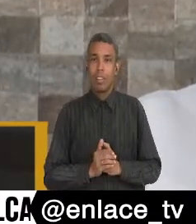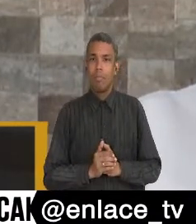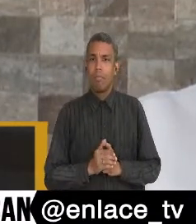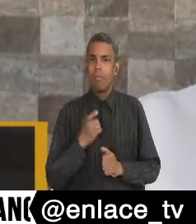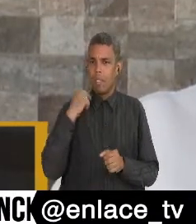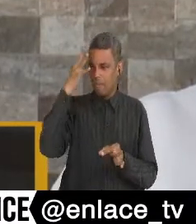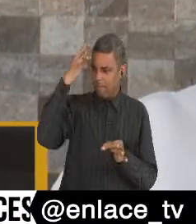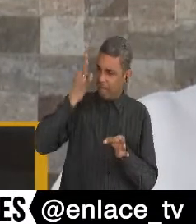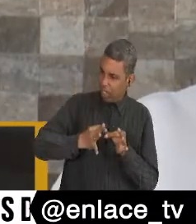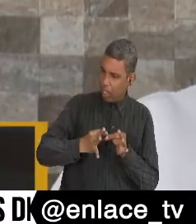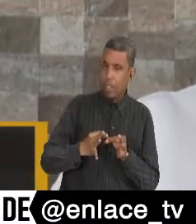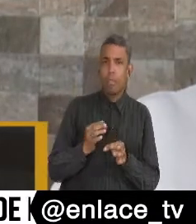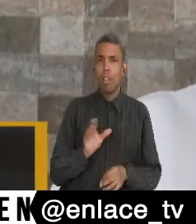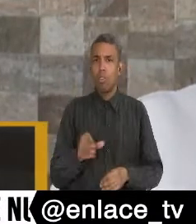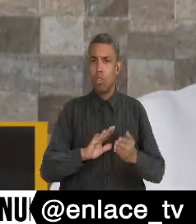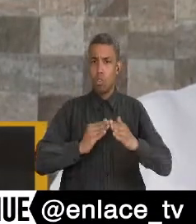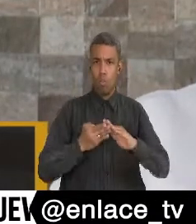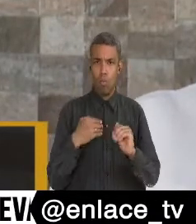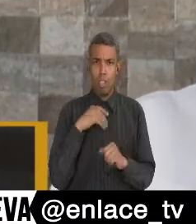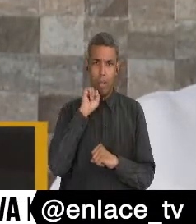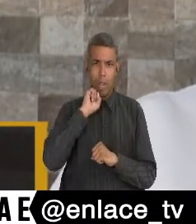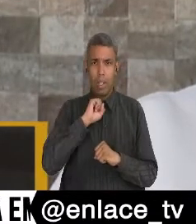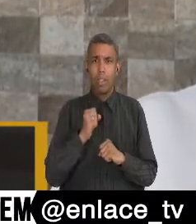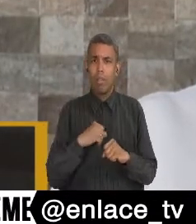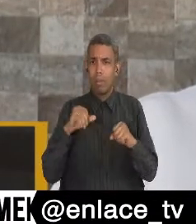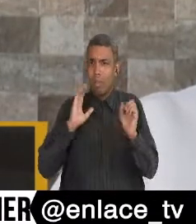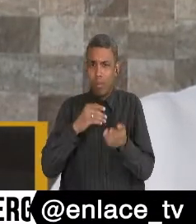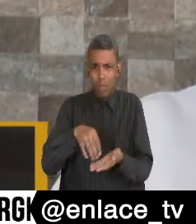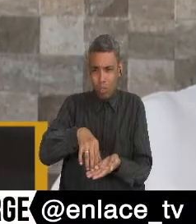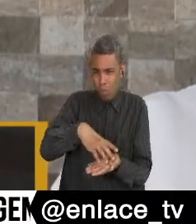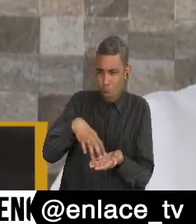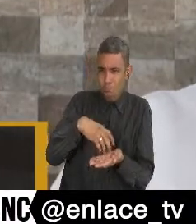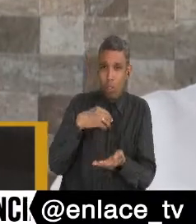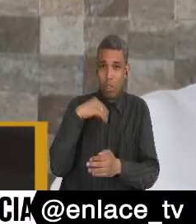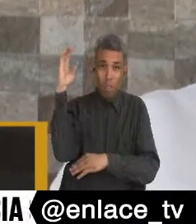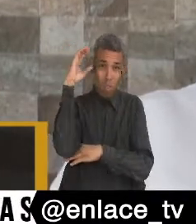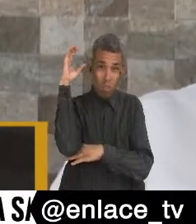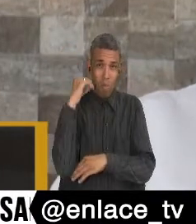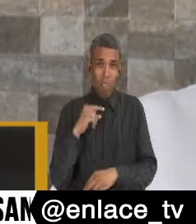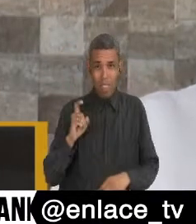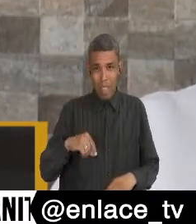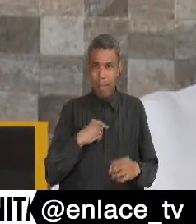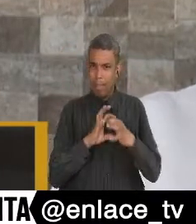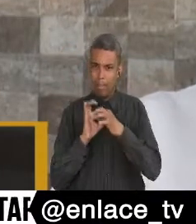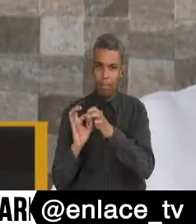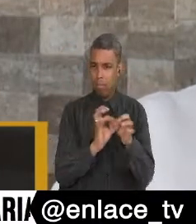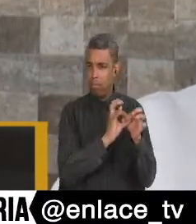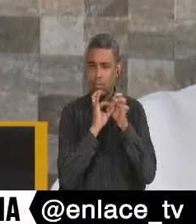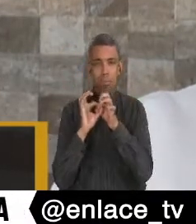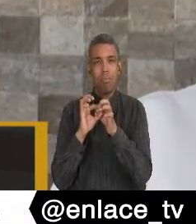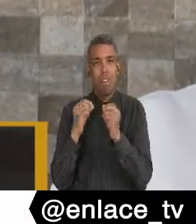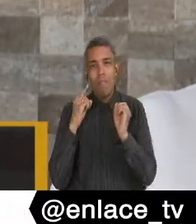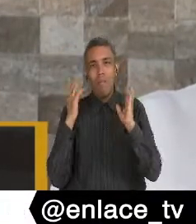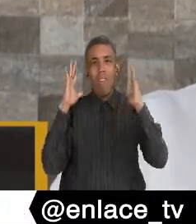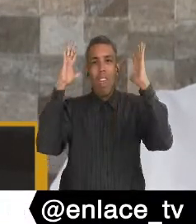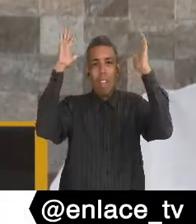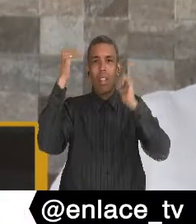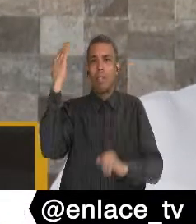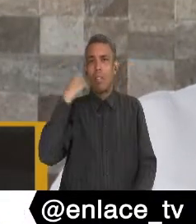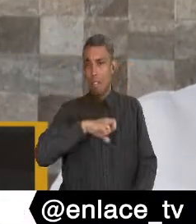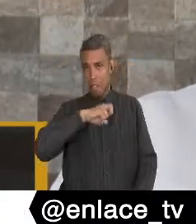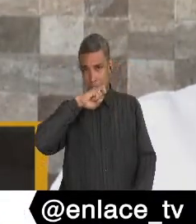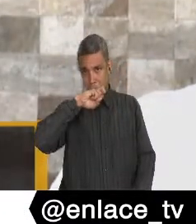de cada uno de los barranqueños, y no solo de los barranqueños, sino de todos los santandereanos y colombianos en pos de esta gran fiesta que Juan Pablo II ha